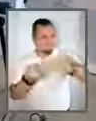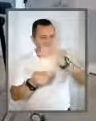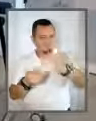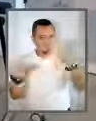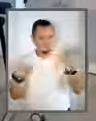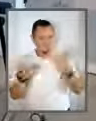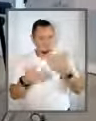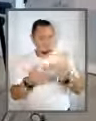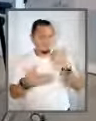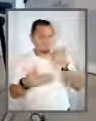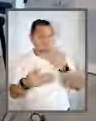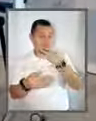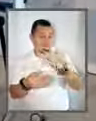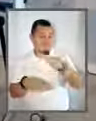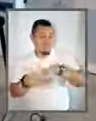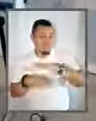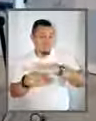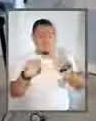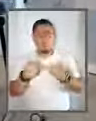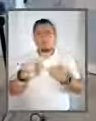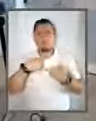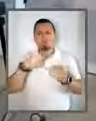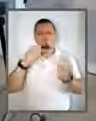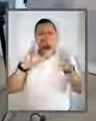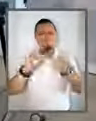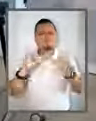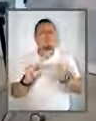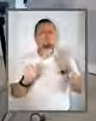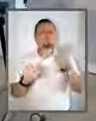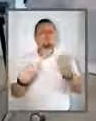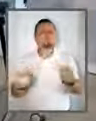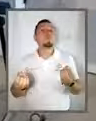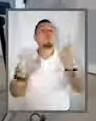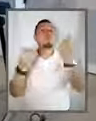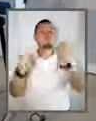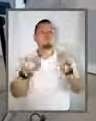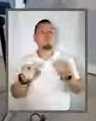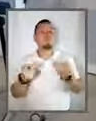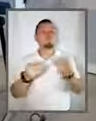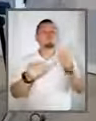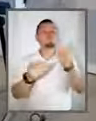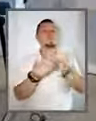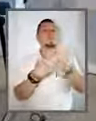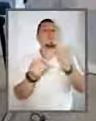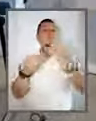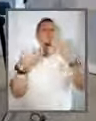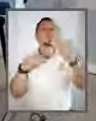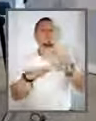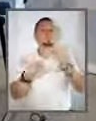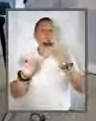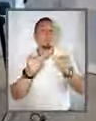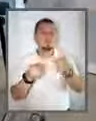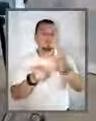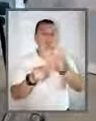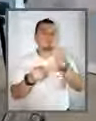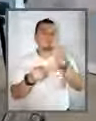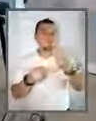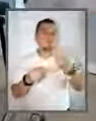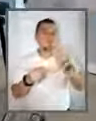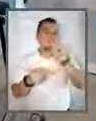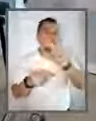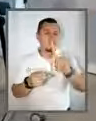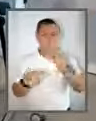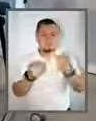Bueno, pues antes que nada quisiera repetir los números para todos ustedes sobre cuál es la situación de Jalisco